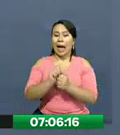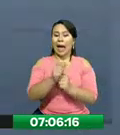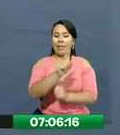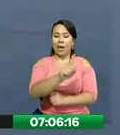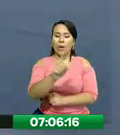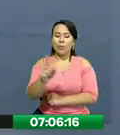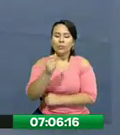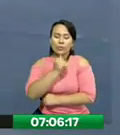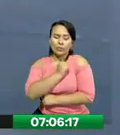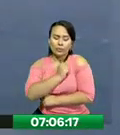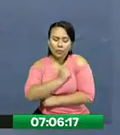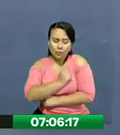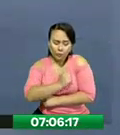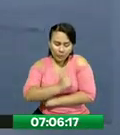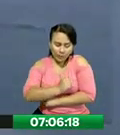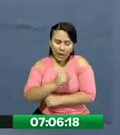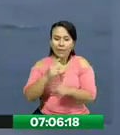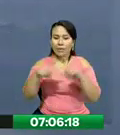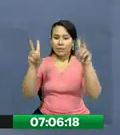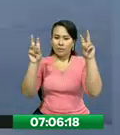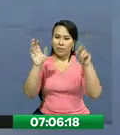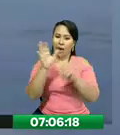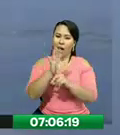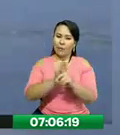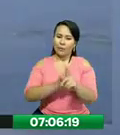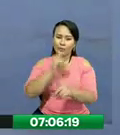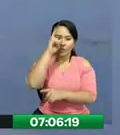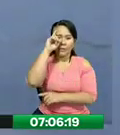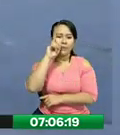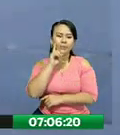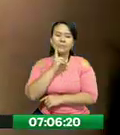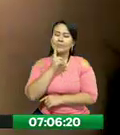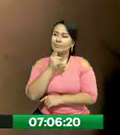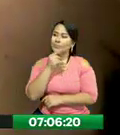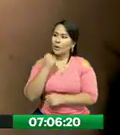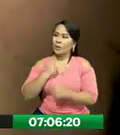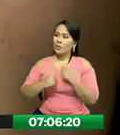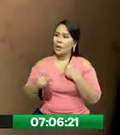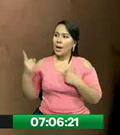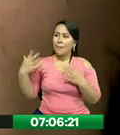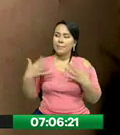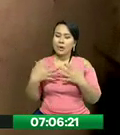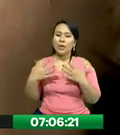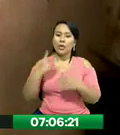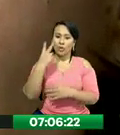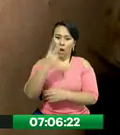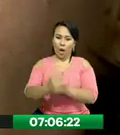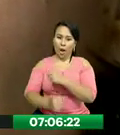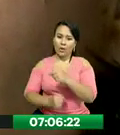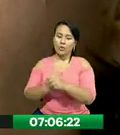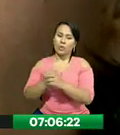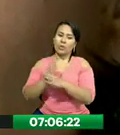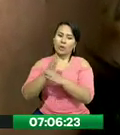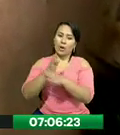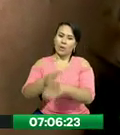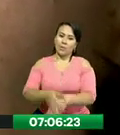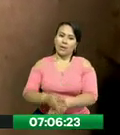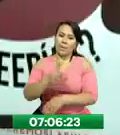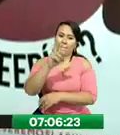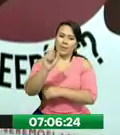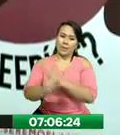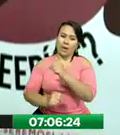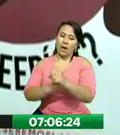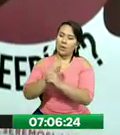vivió los presuntos abusos de manera distinta y los infiernos que vinieron con estos. Es así que 2 décadas después rompieron el silencio porque